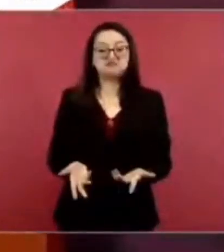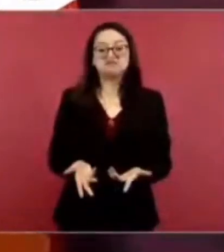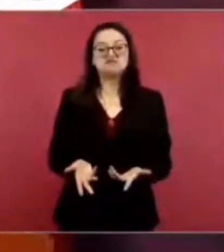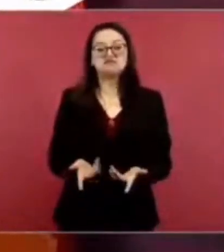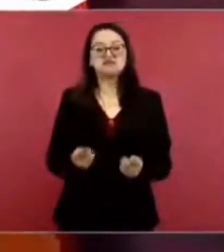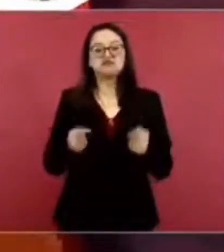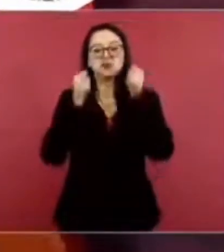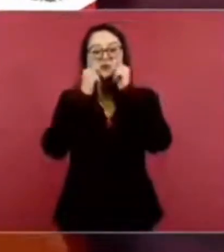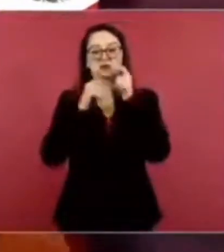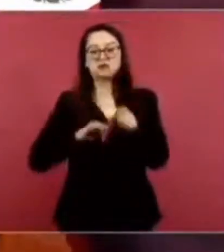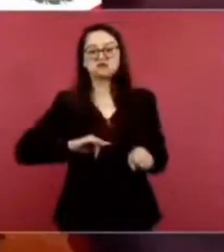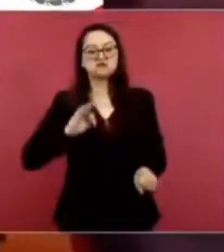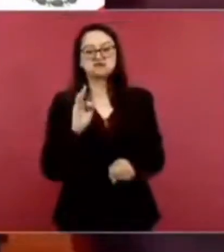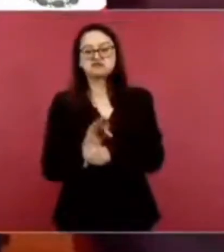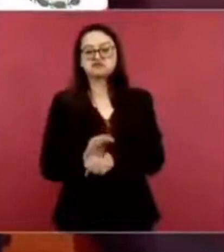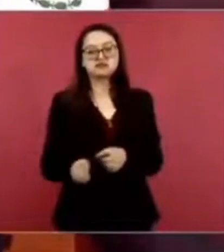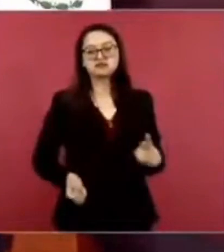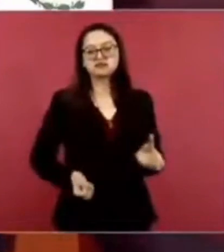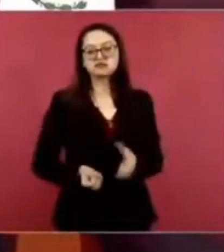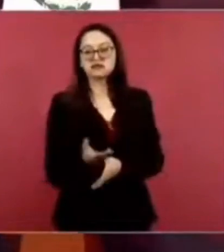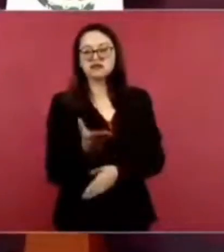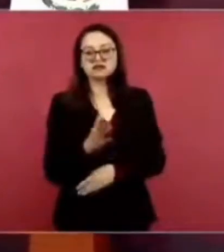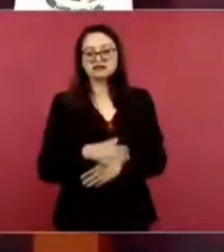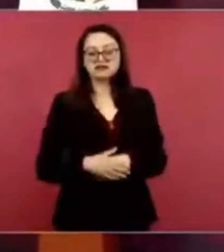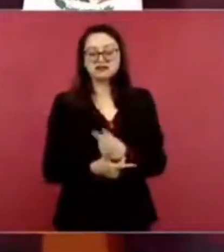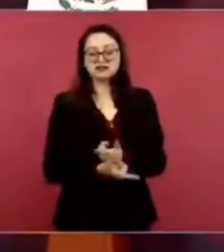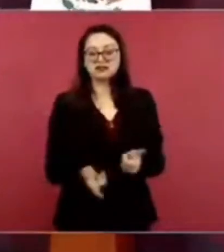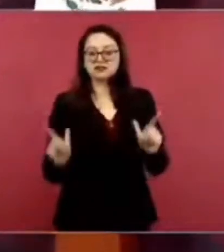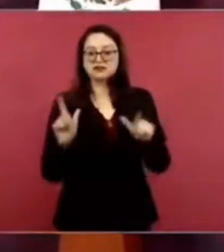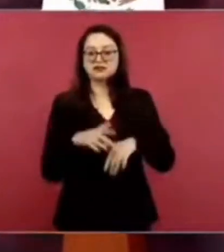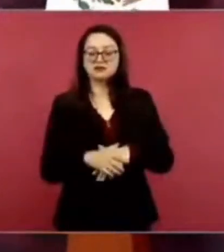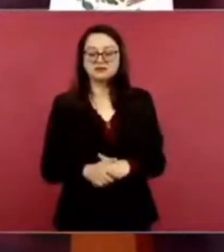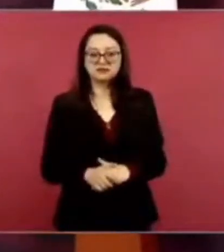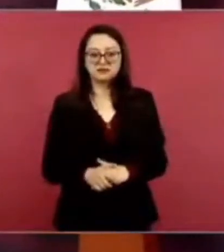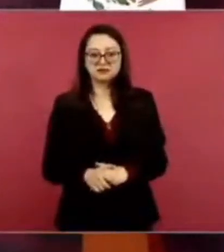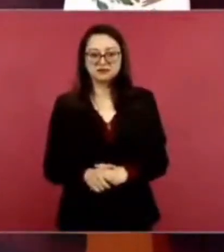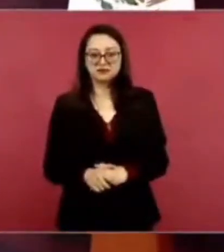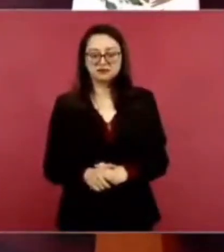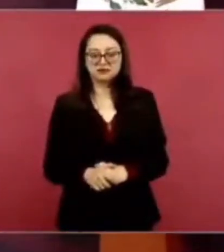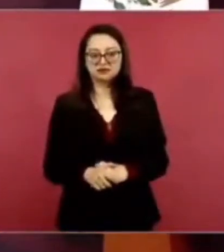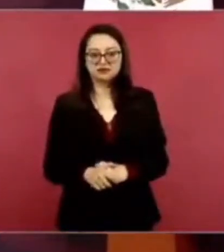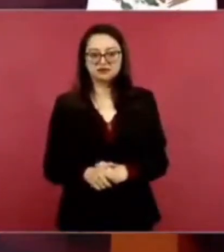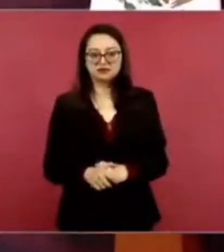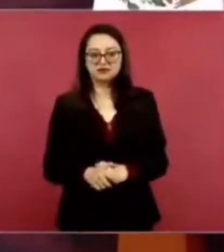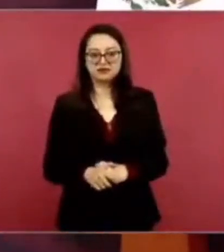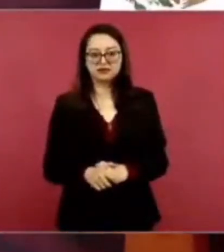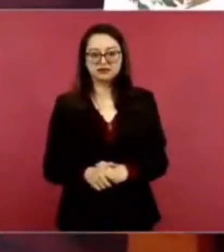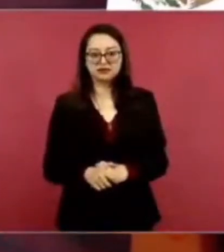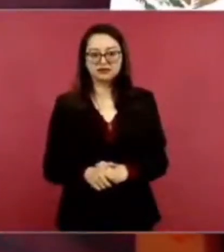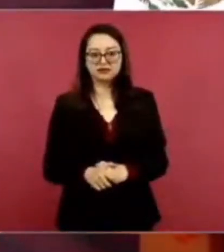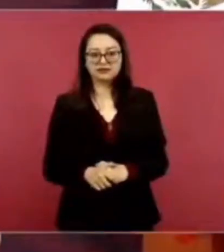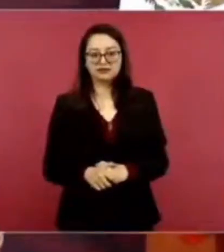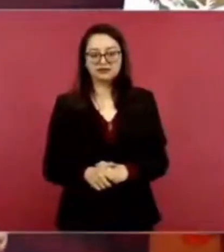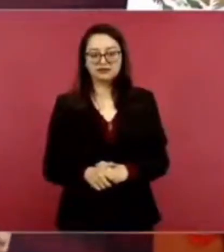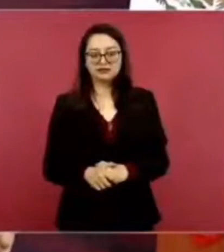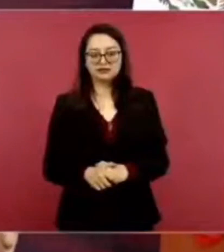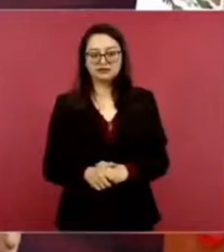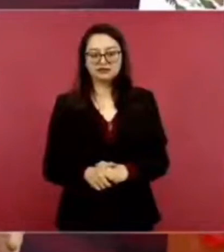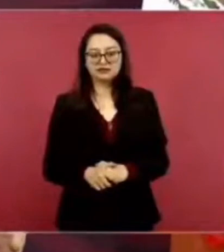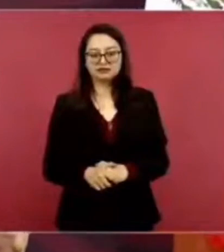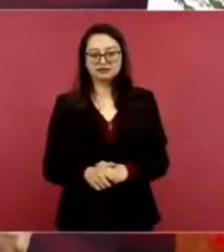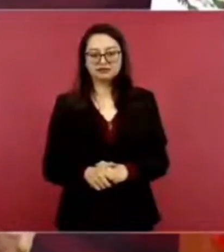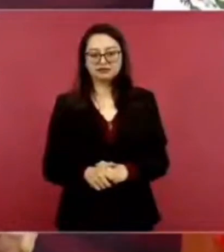así igual da 10 días de plazo para que presenten las